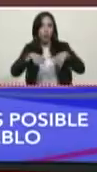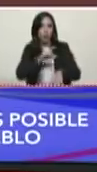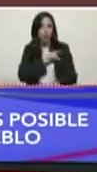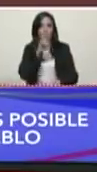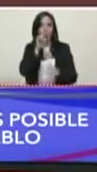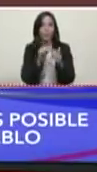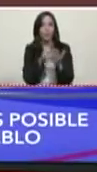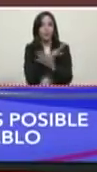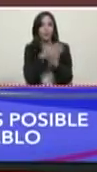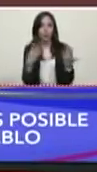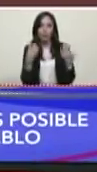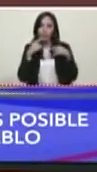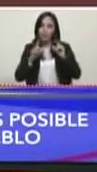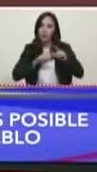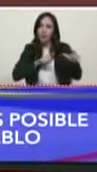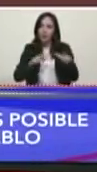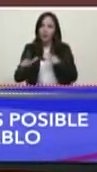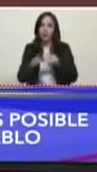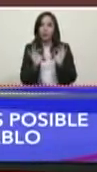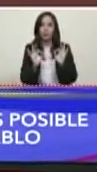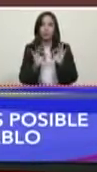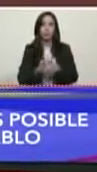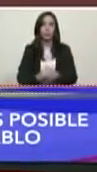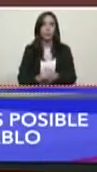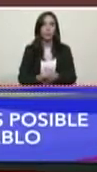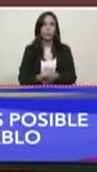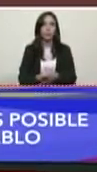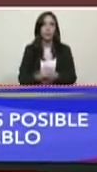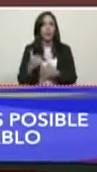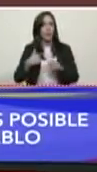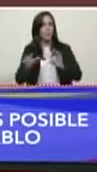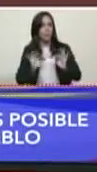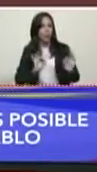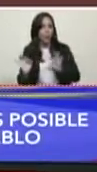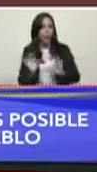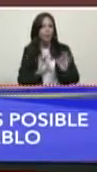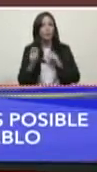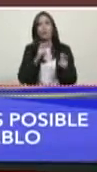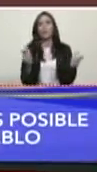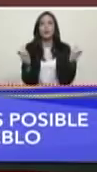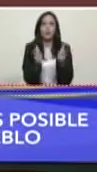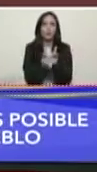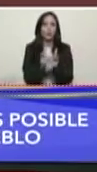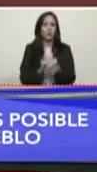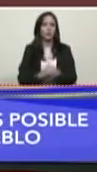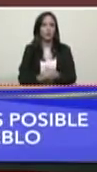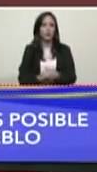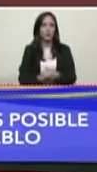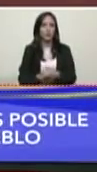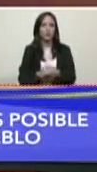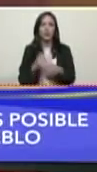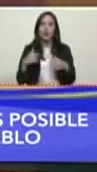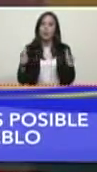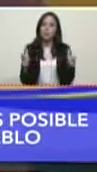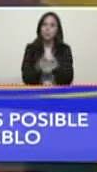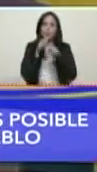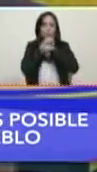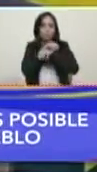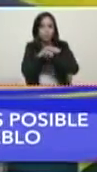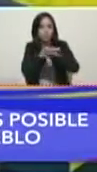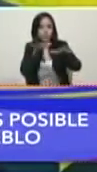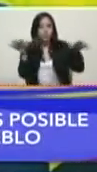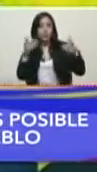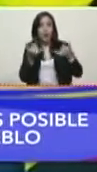2019 puntos preparación y organización en la primera etapa del despliegue de la